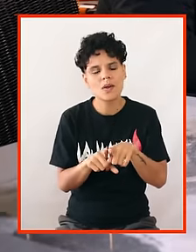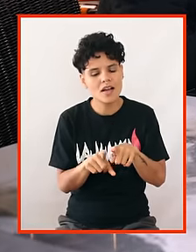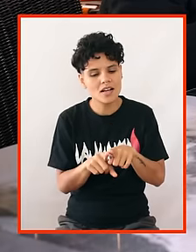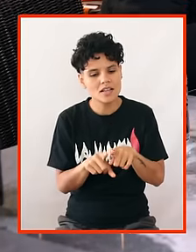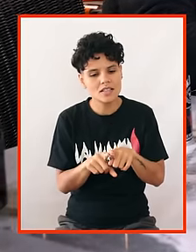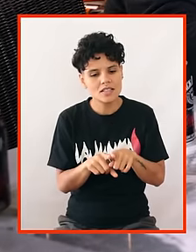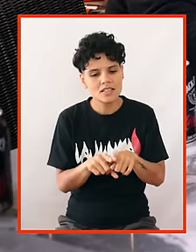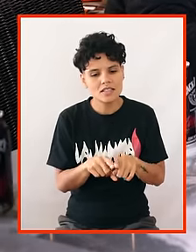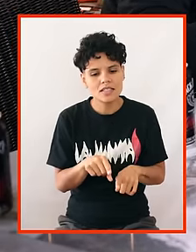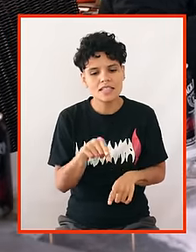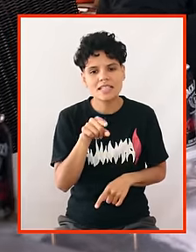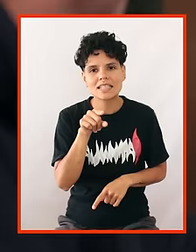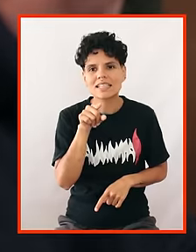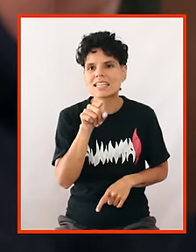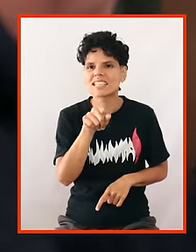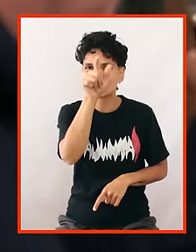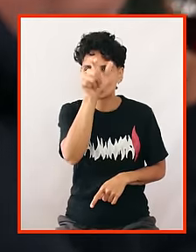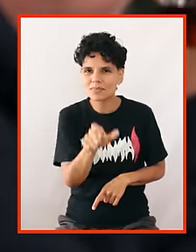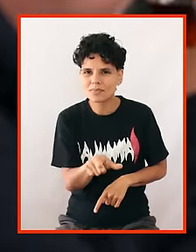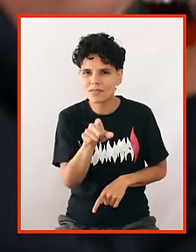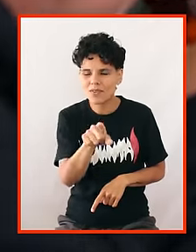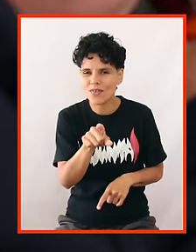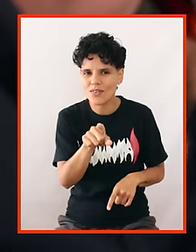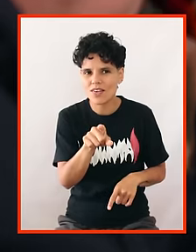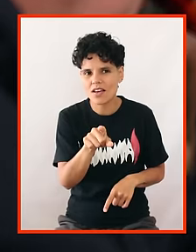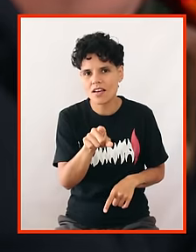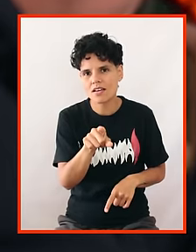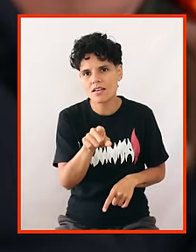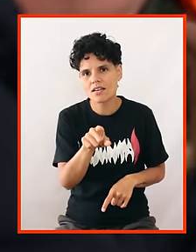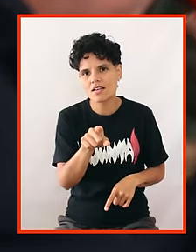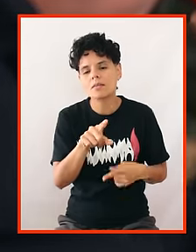pertenece como a una dinastía, se podría